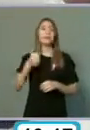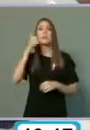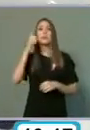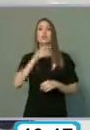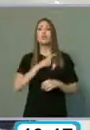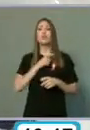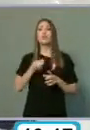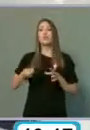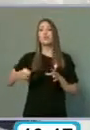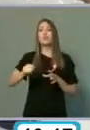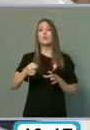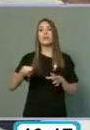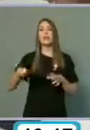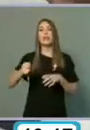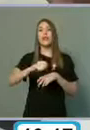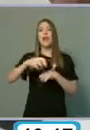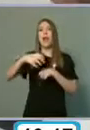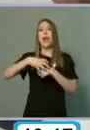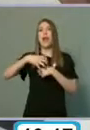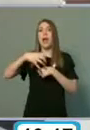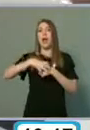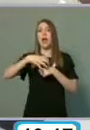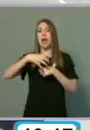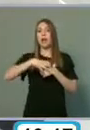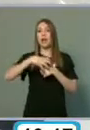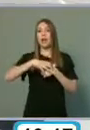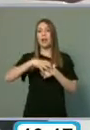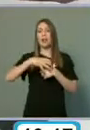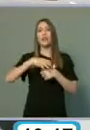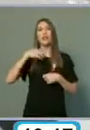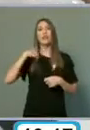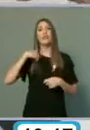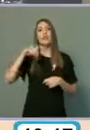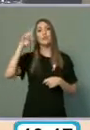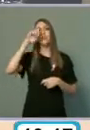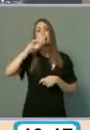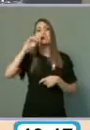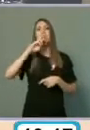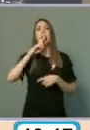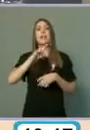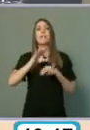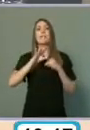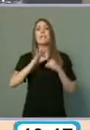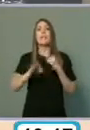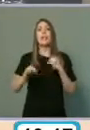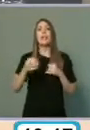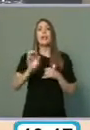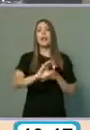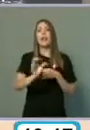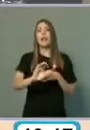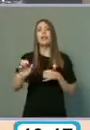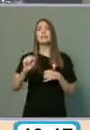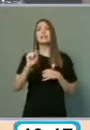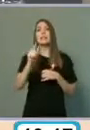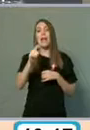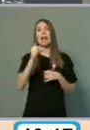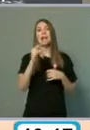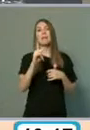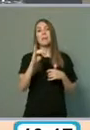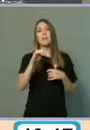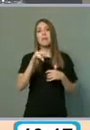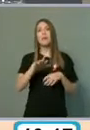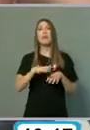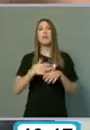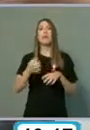el caldo. Yo les sugiero que lo condimenten al final. ¿Por qué? Porque si yo comienzo a condimentar el caldillo de tomate,